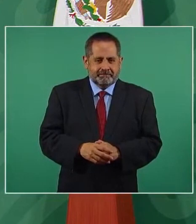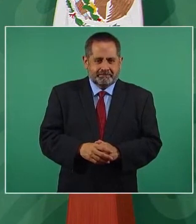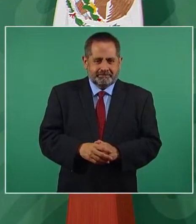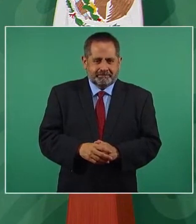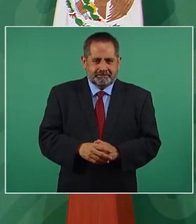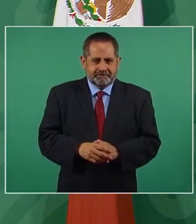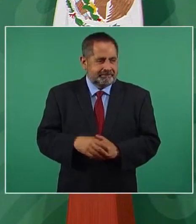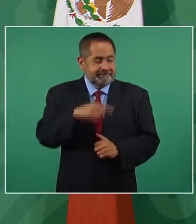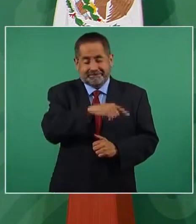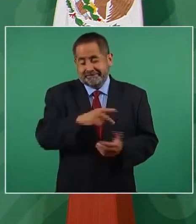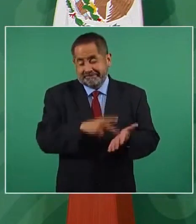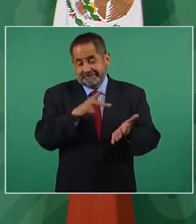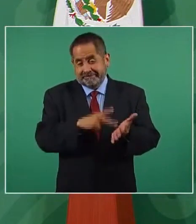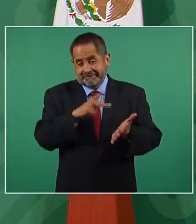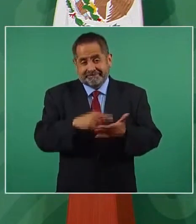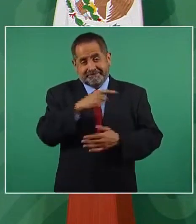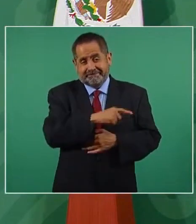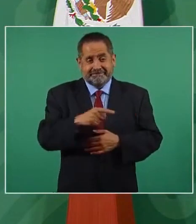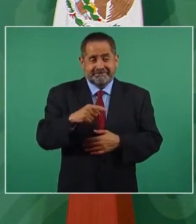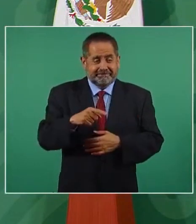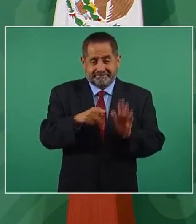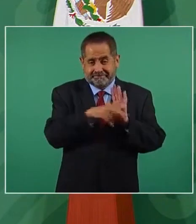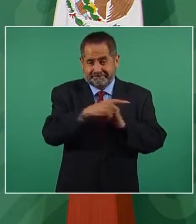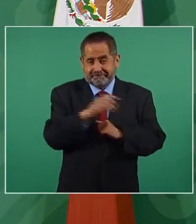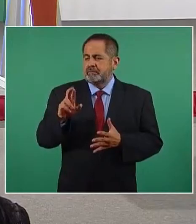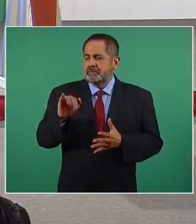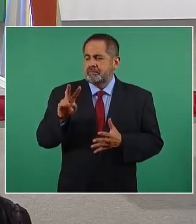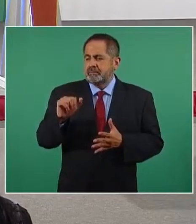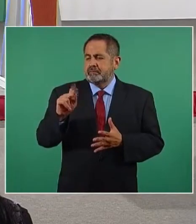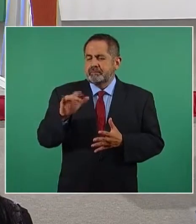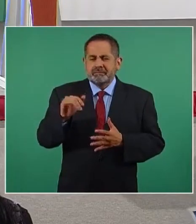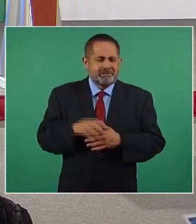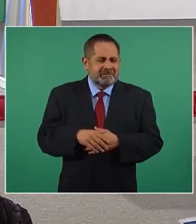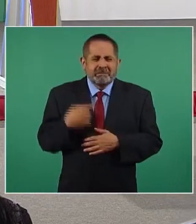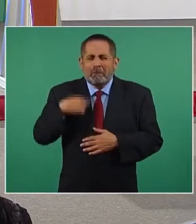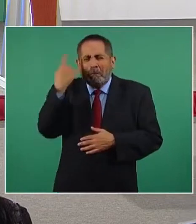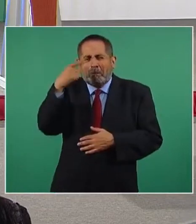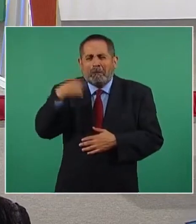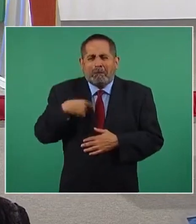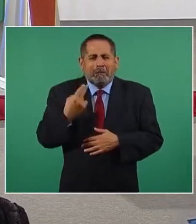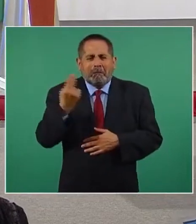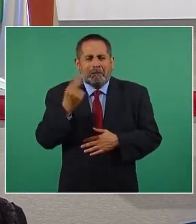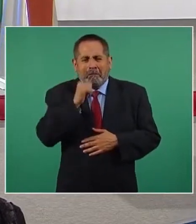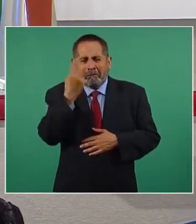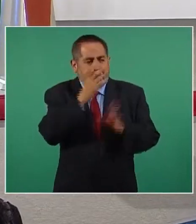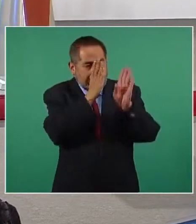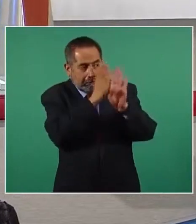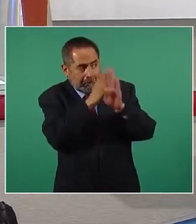va a ser cliente el Universal de la sección. ¿Para qué los vamos a espiar? O sea, de